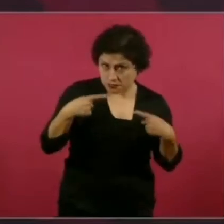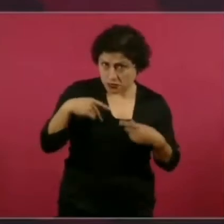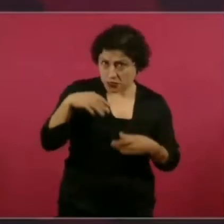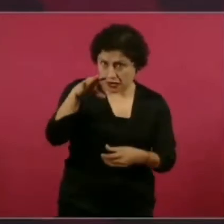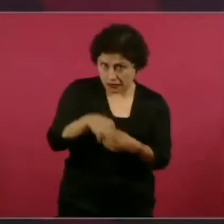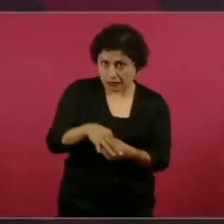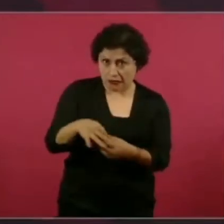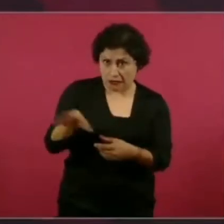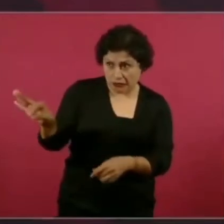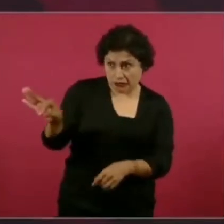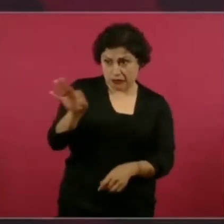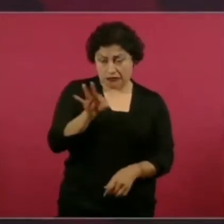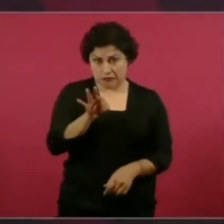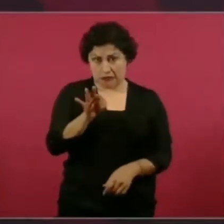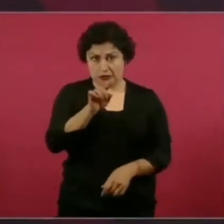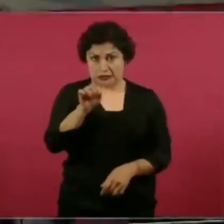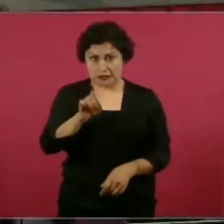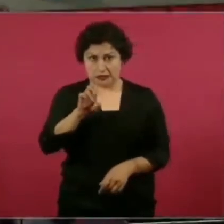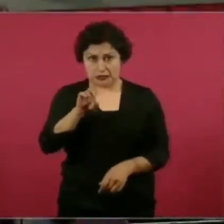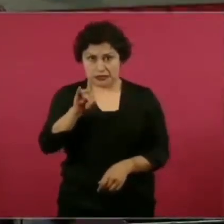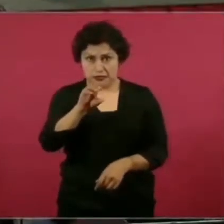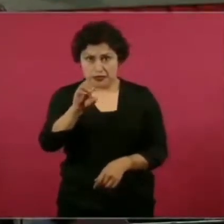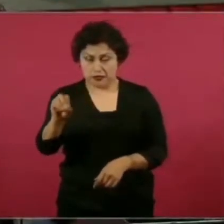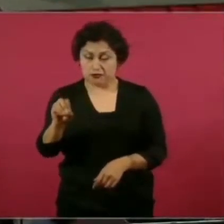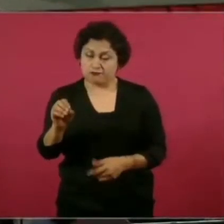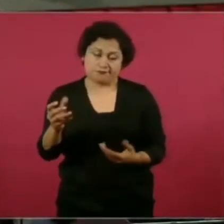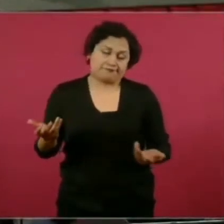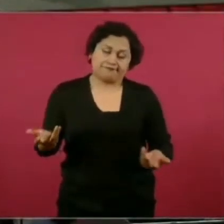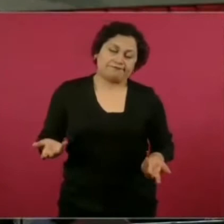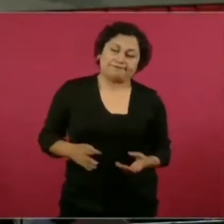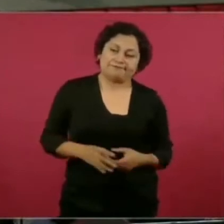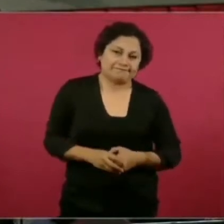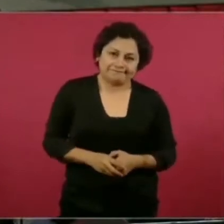candidato es Salinas.